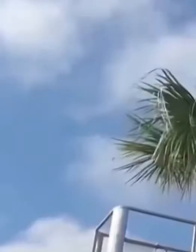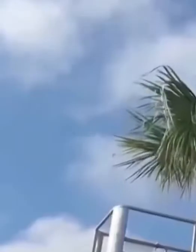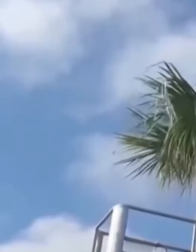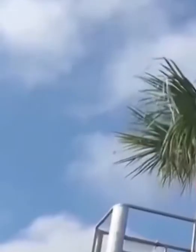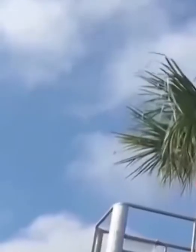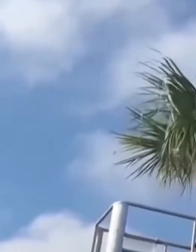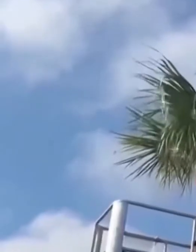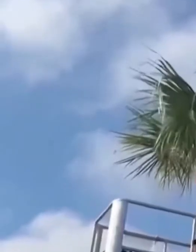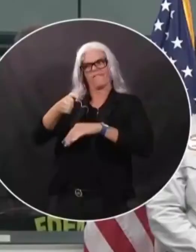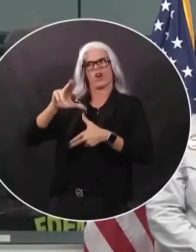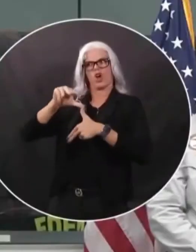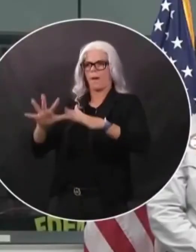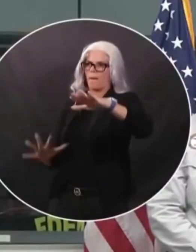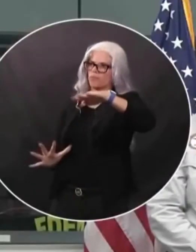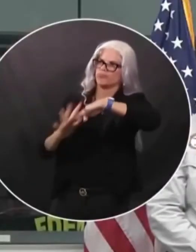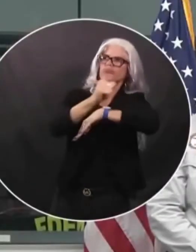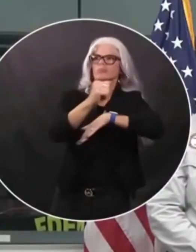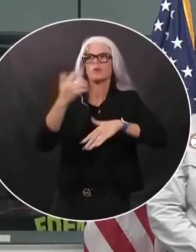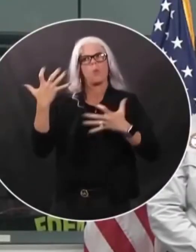su inminente llegada.